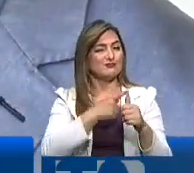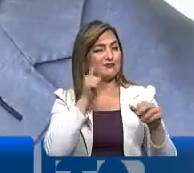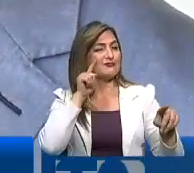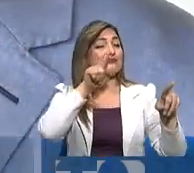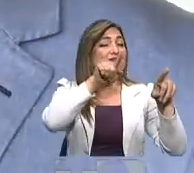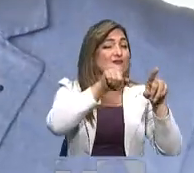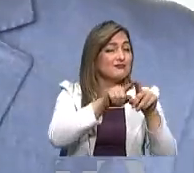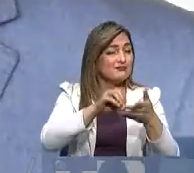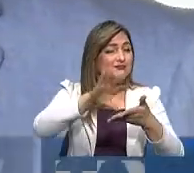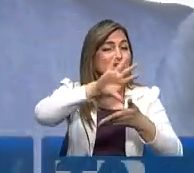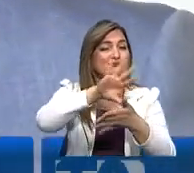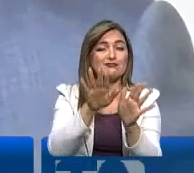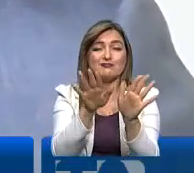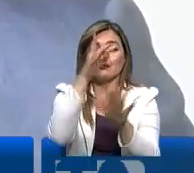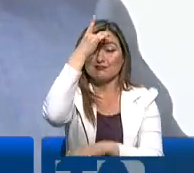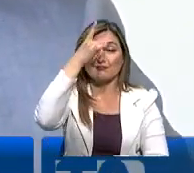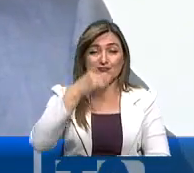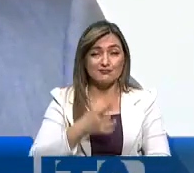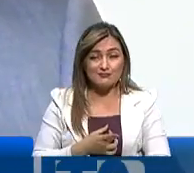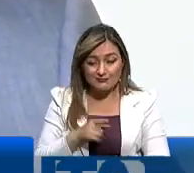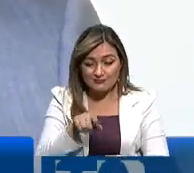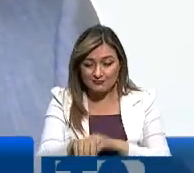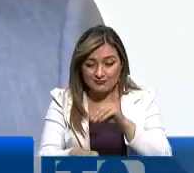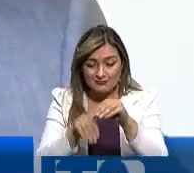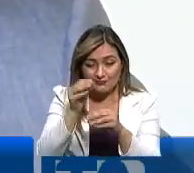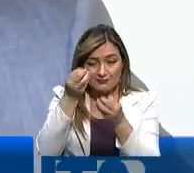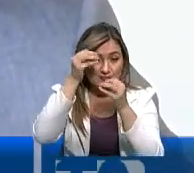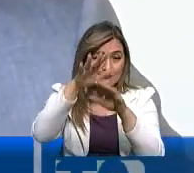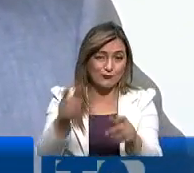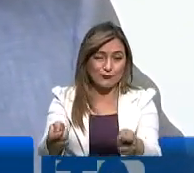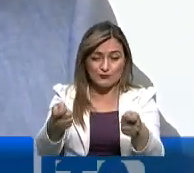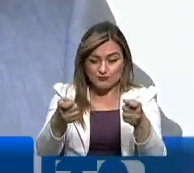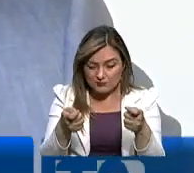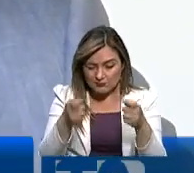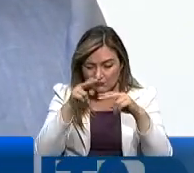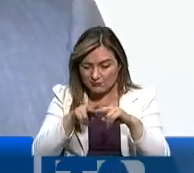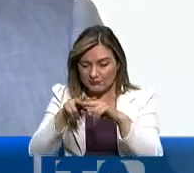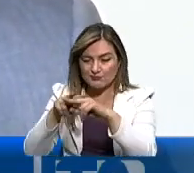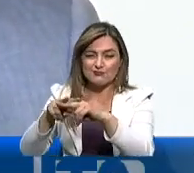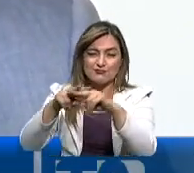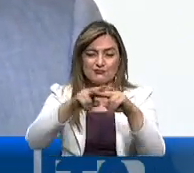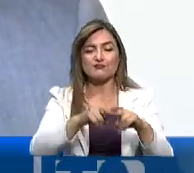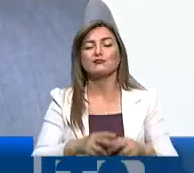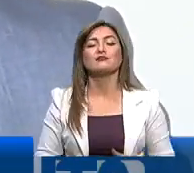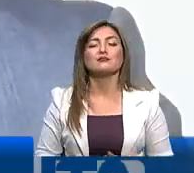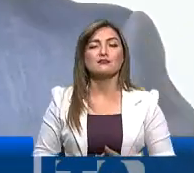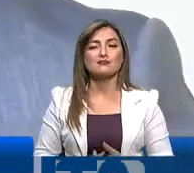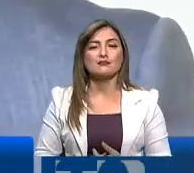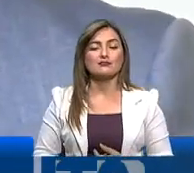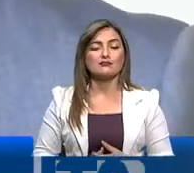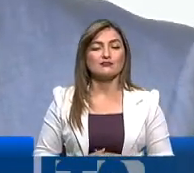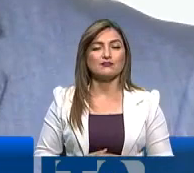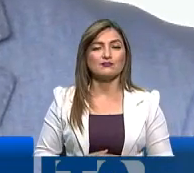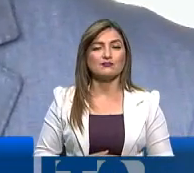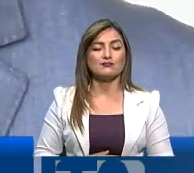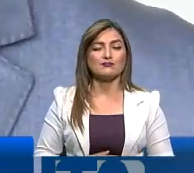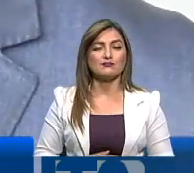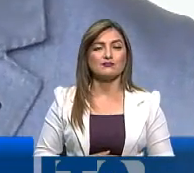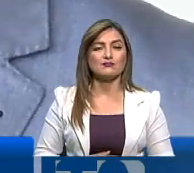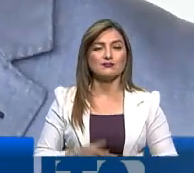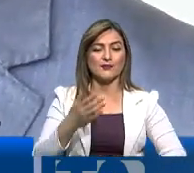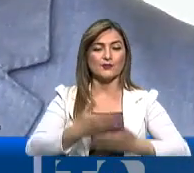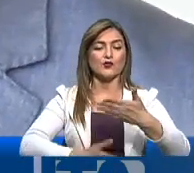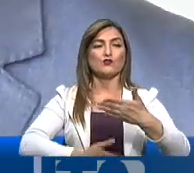pleno de la asamblea quien decida con la información que le enviaba la comisión, porque no existe un solo